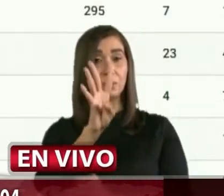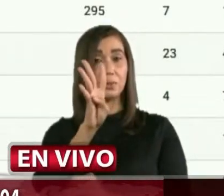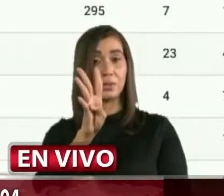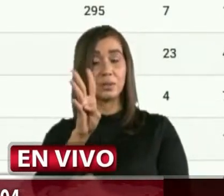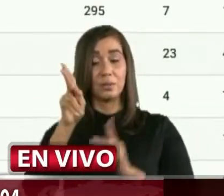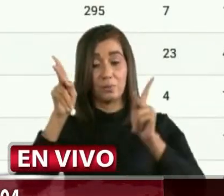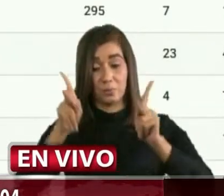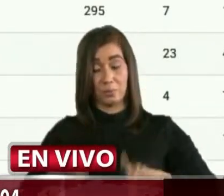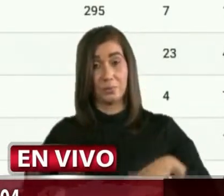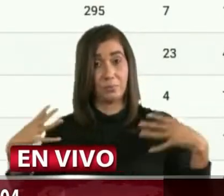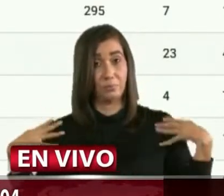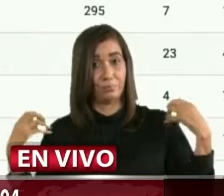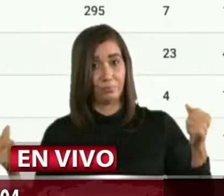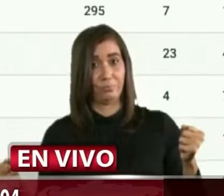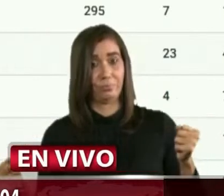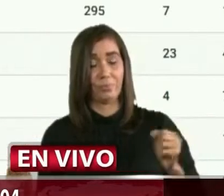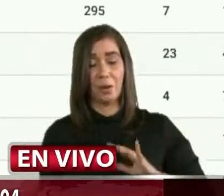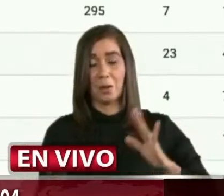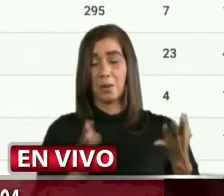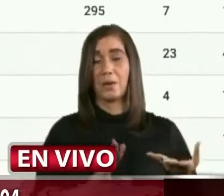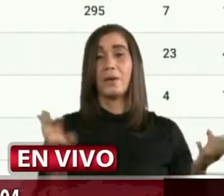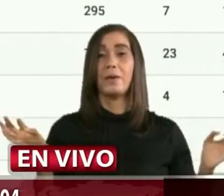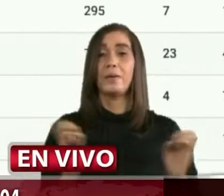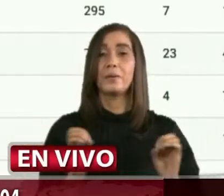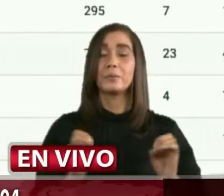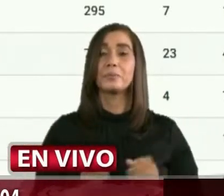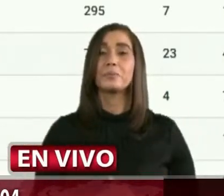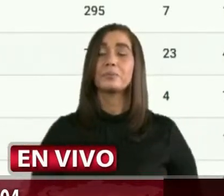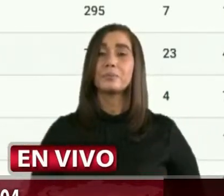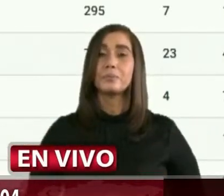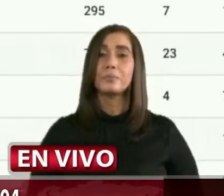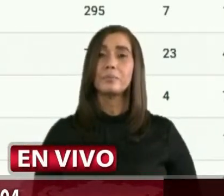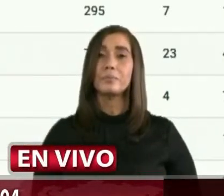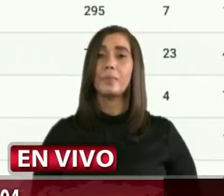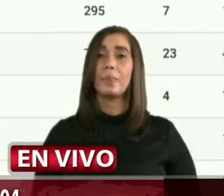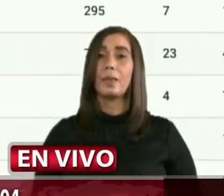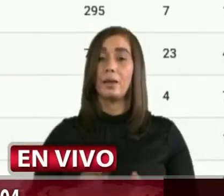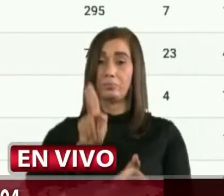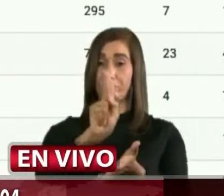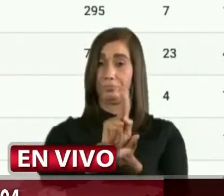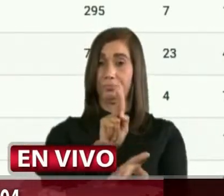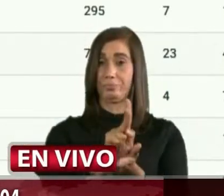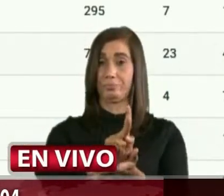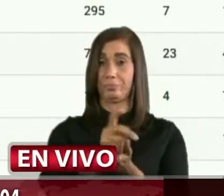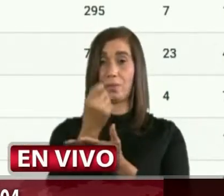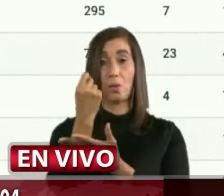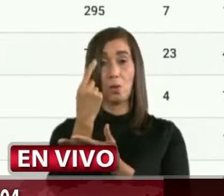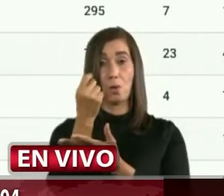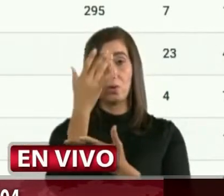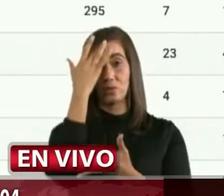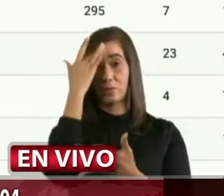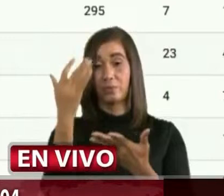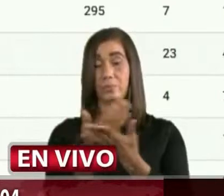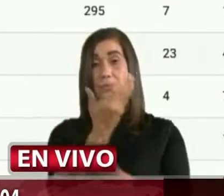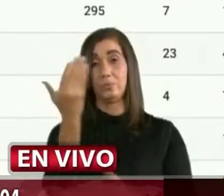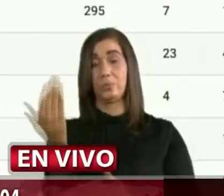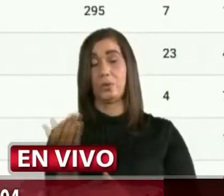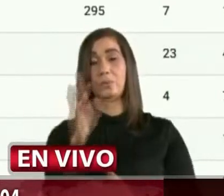164 recuperados, 0 fallecimientos. La Vega, 11 casos nuevos,